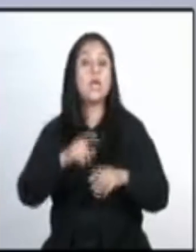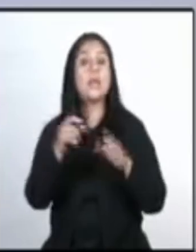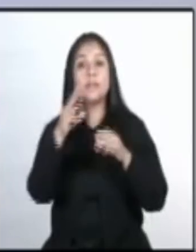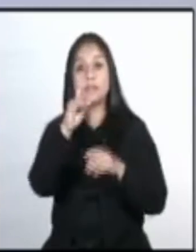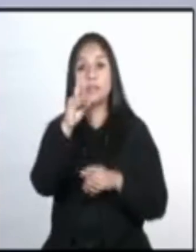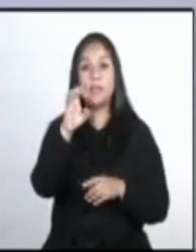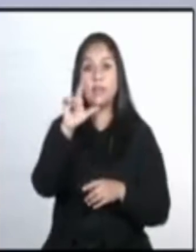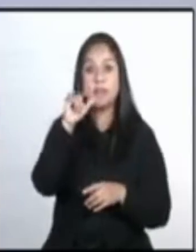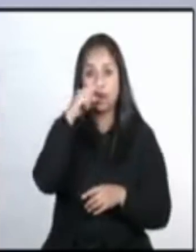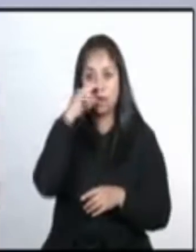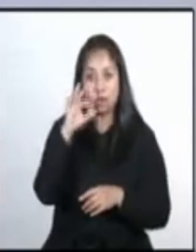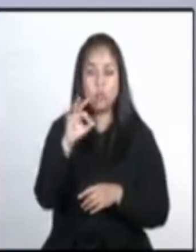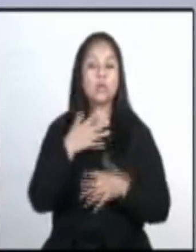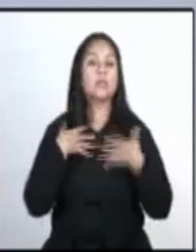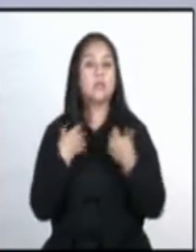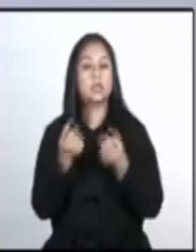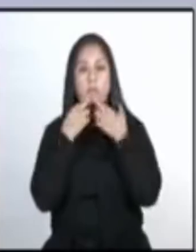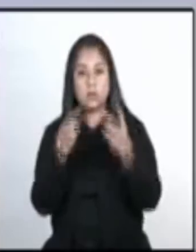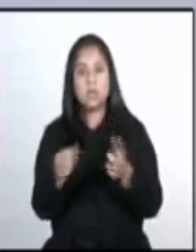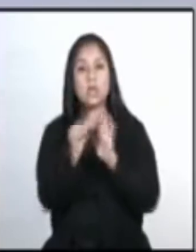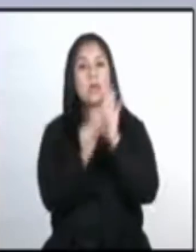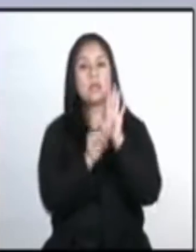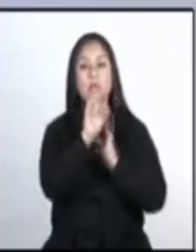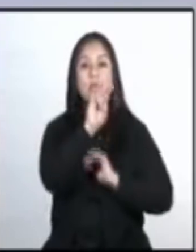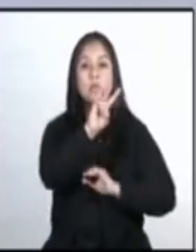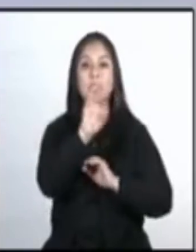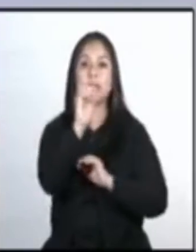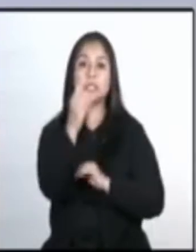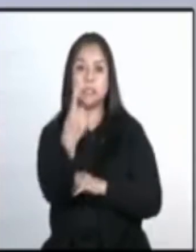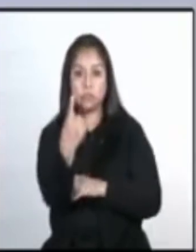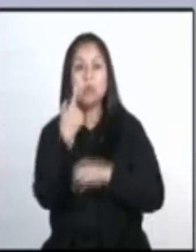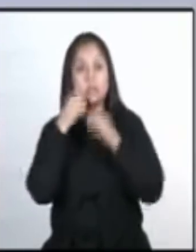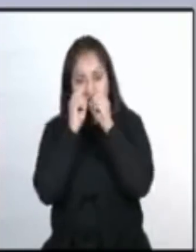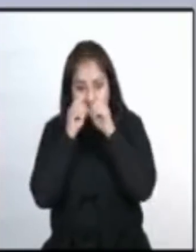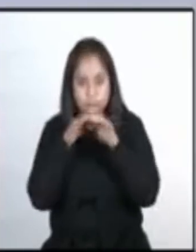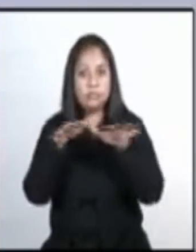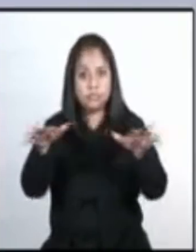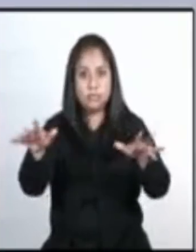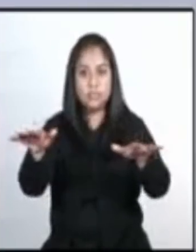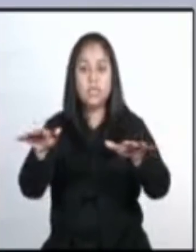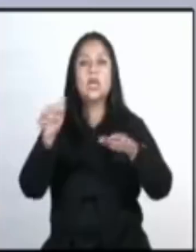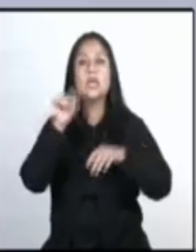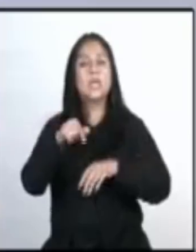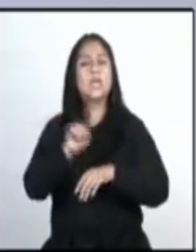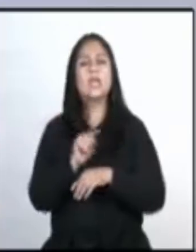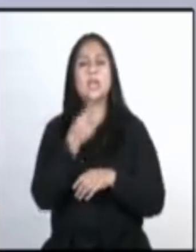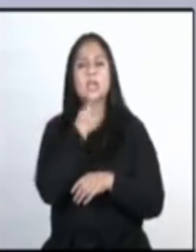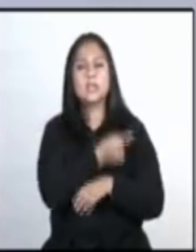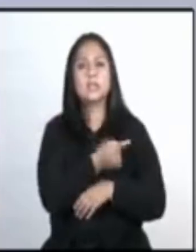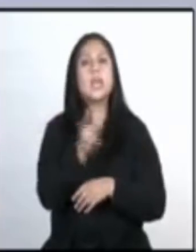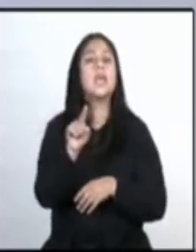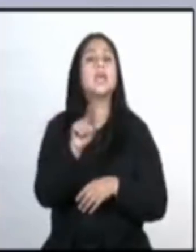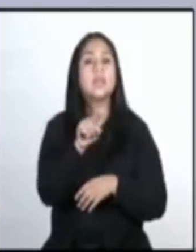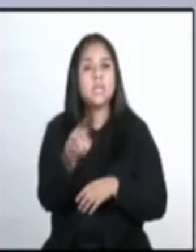pública. Lo que estipula el artículo 301, referente a la propagación de la enfermedad, que dice que quien